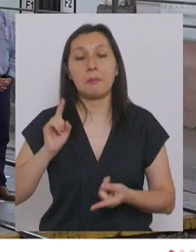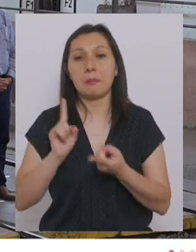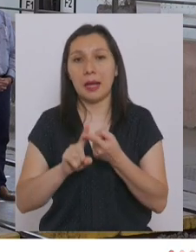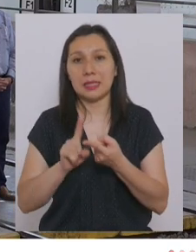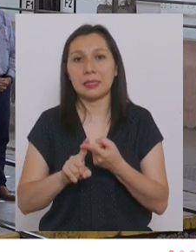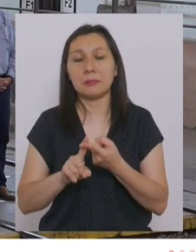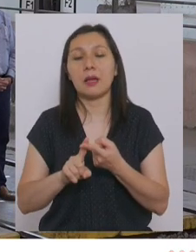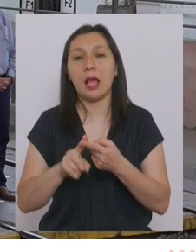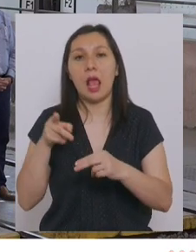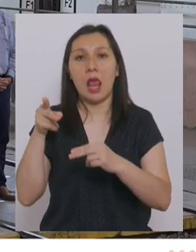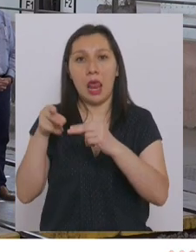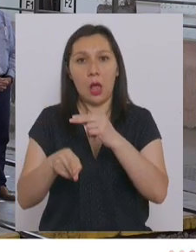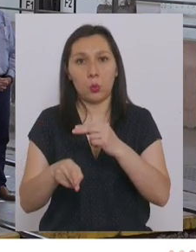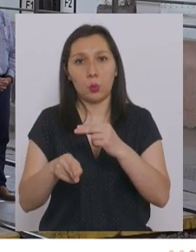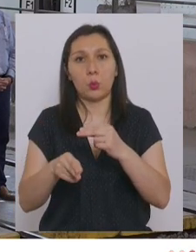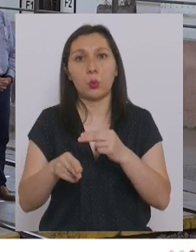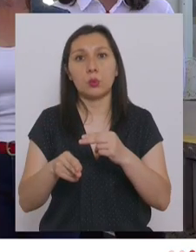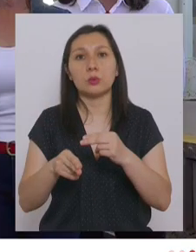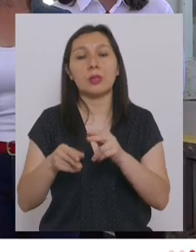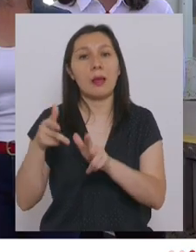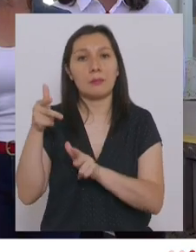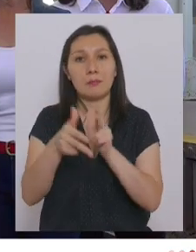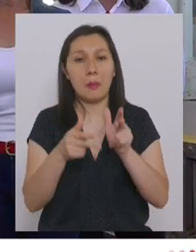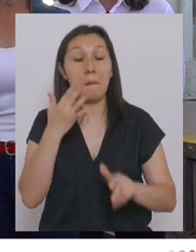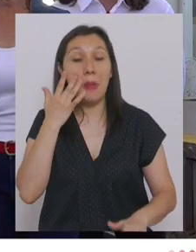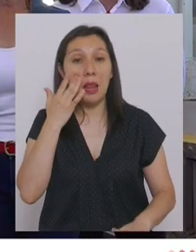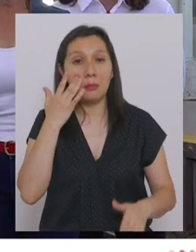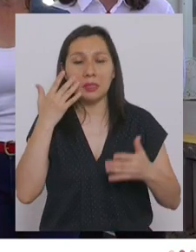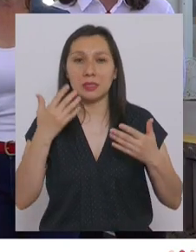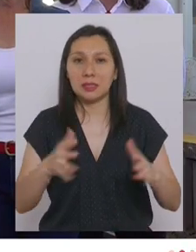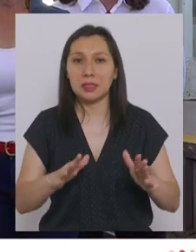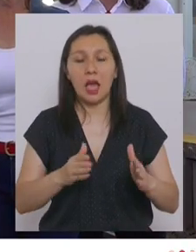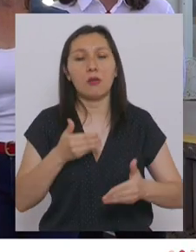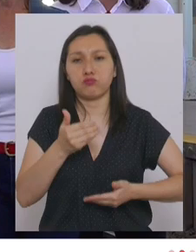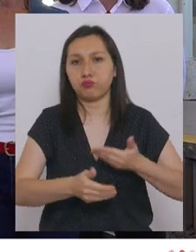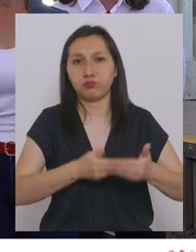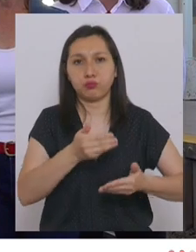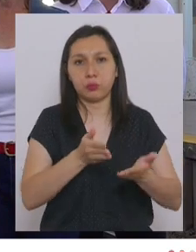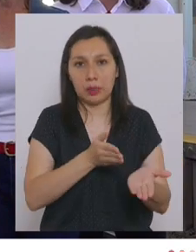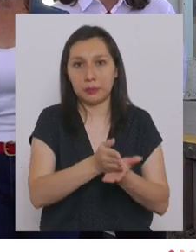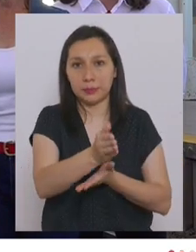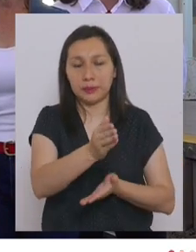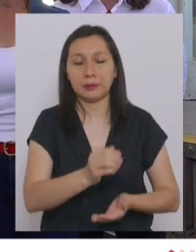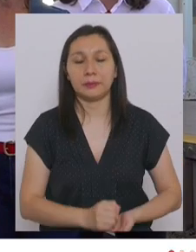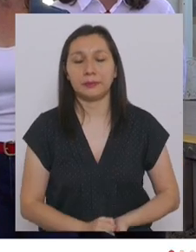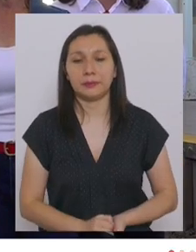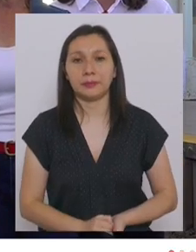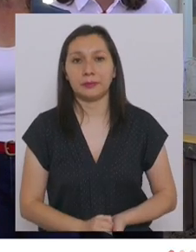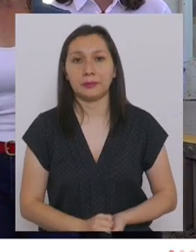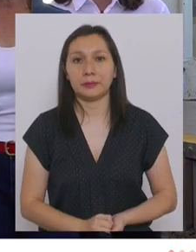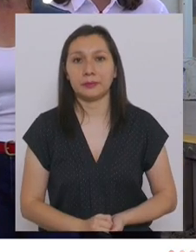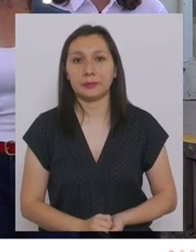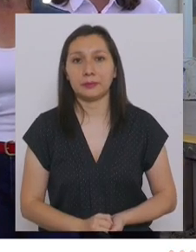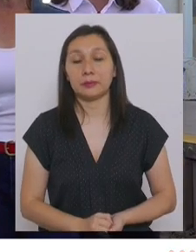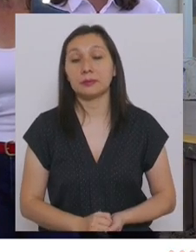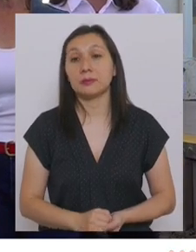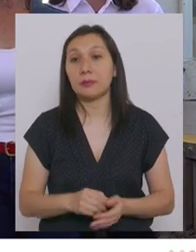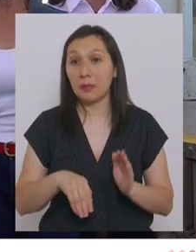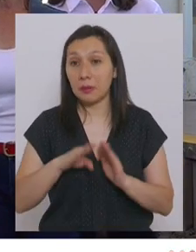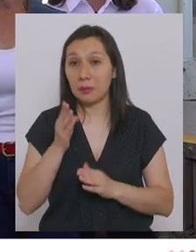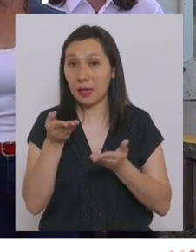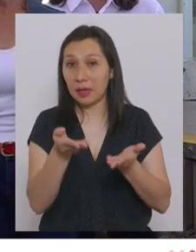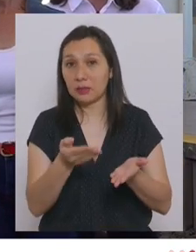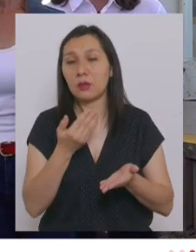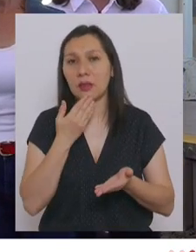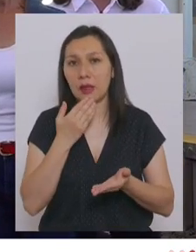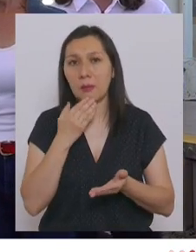participar de la inauguración de la estación de Melipilla, que ya estamos en pleno proceso de iniciar. Y por sobre esto también